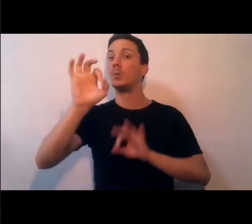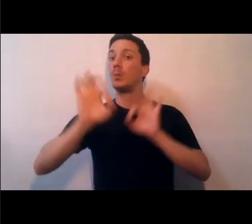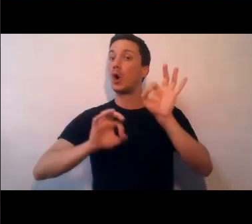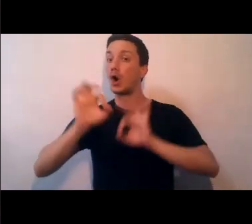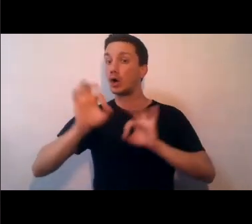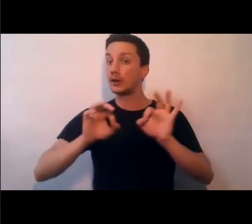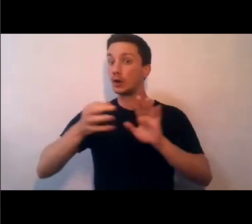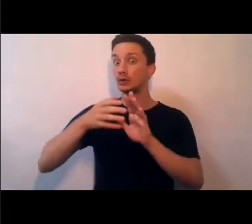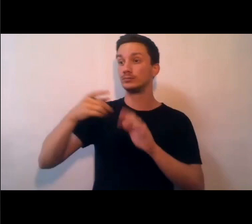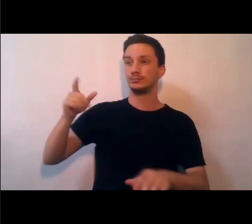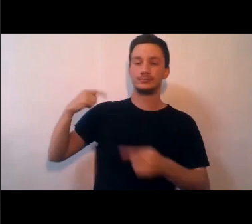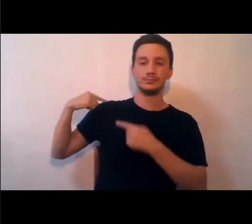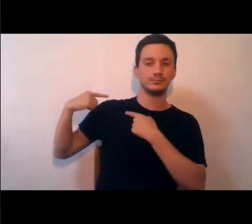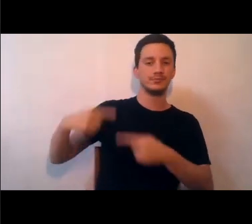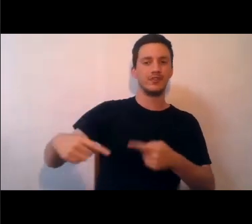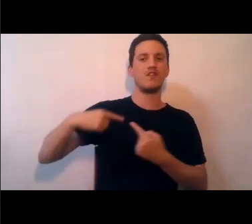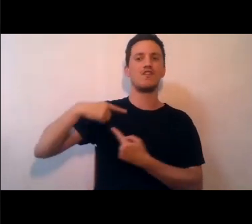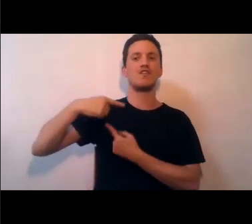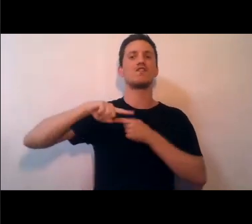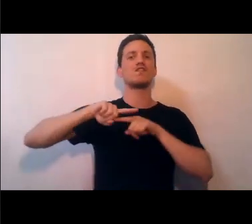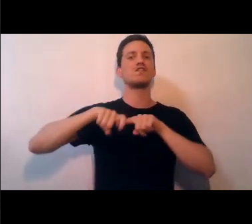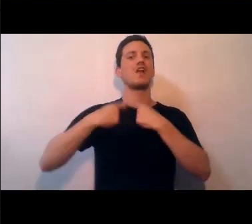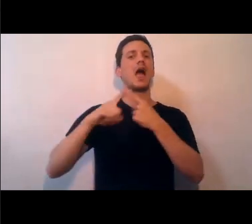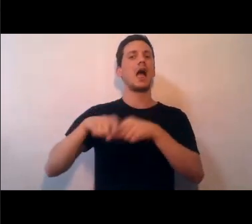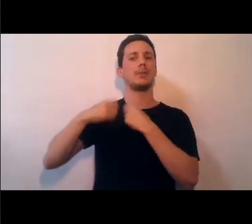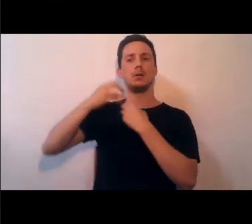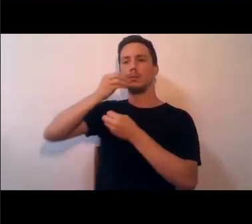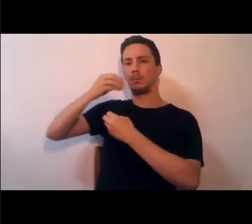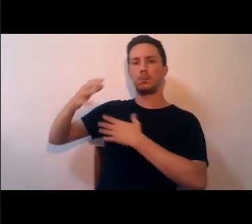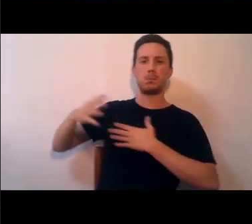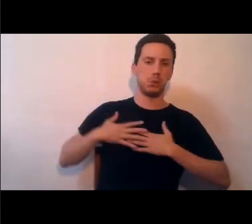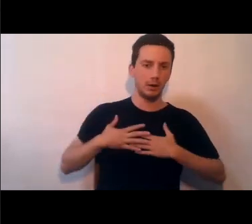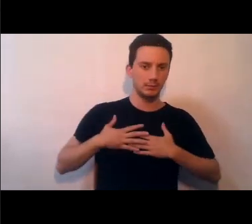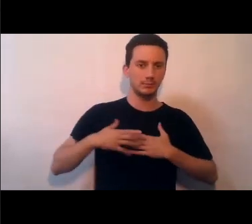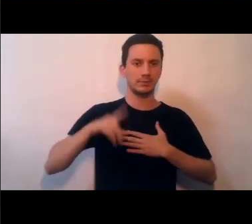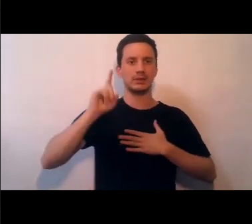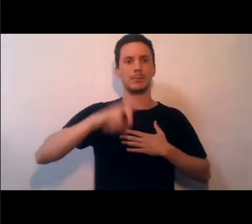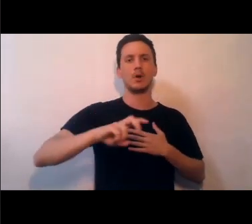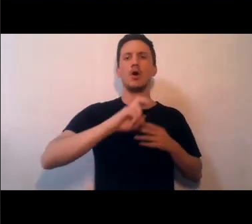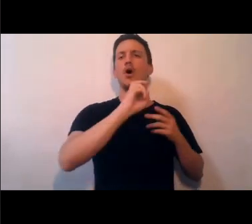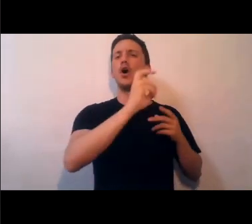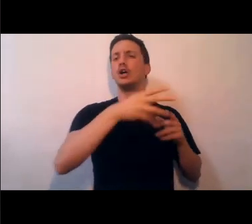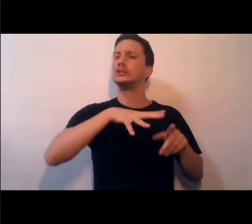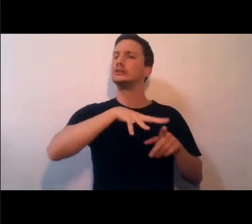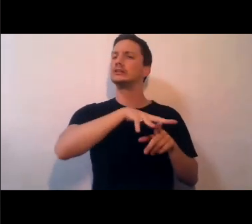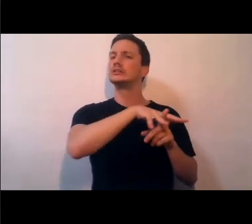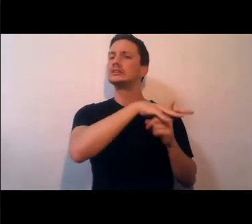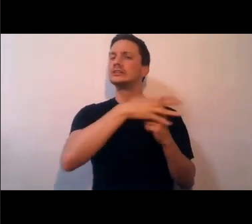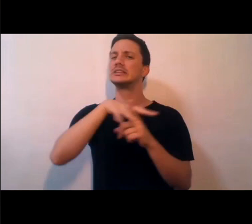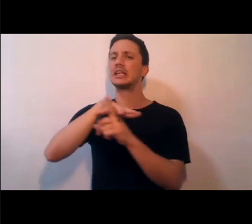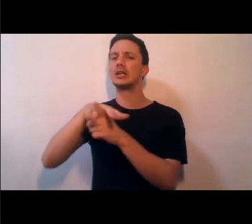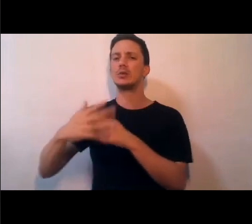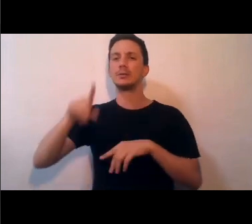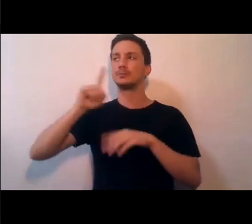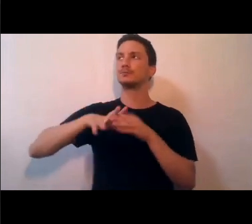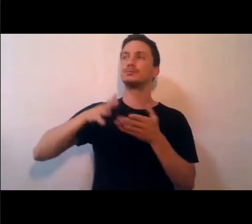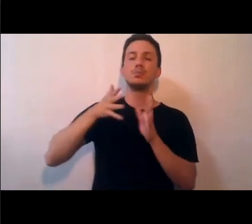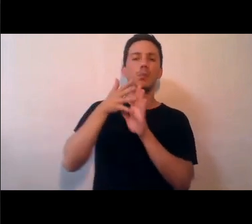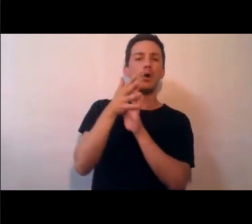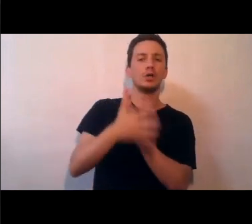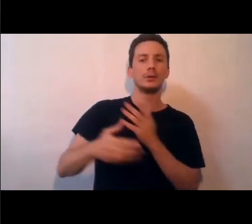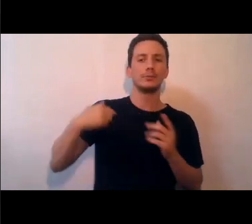mutaciones genéticas asociadas a la dermatitis atópica y después todo un grupo de factores ambientales como